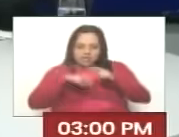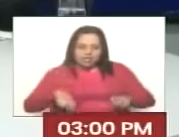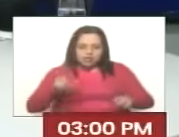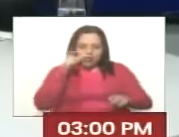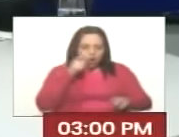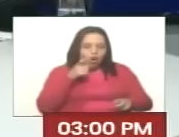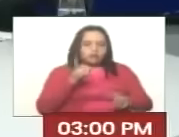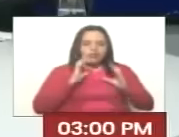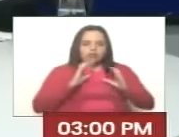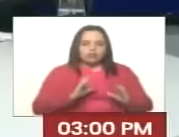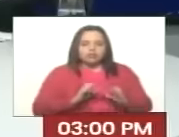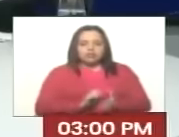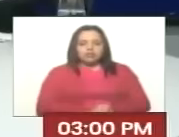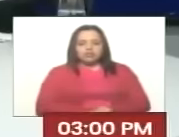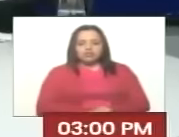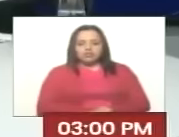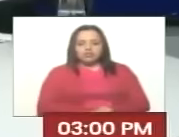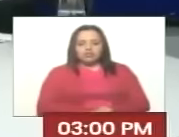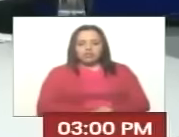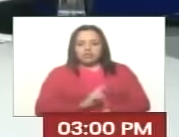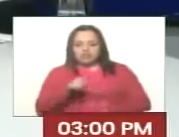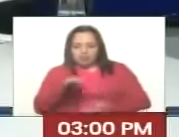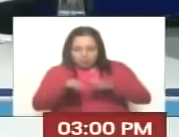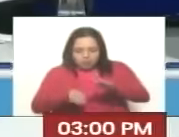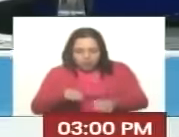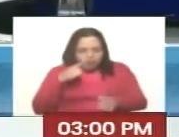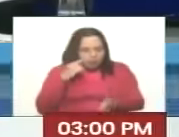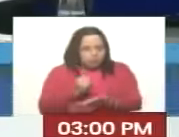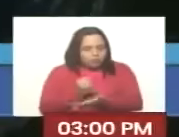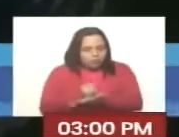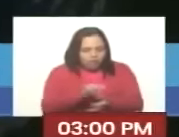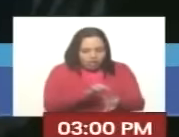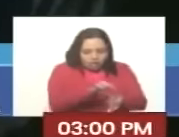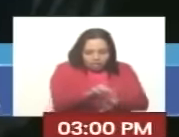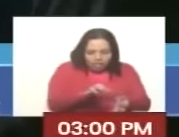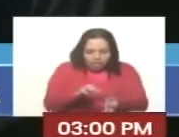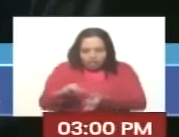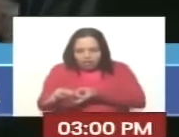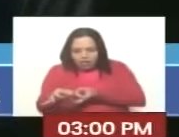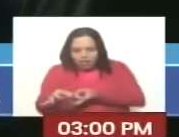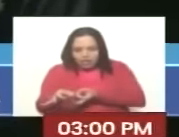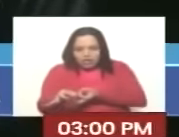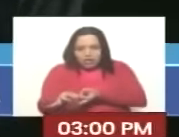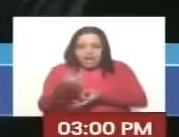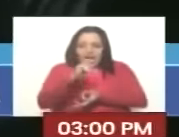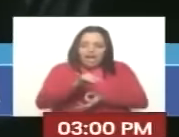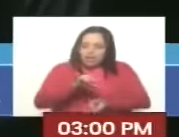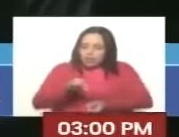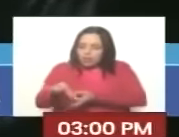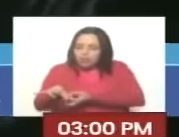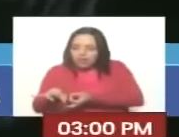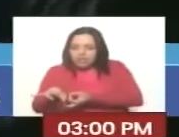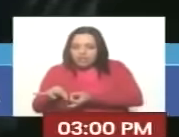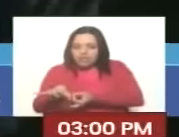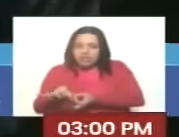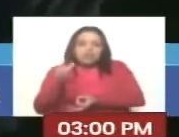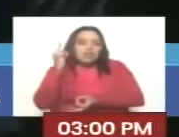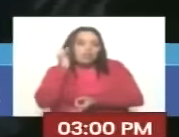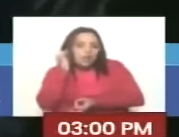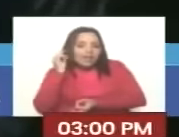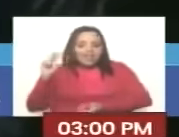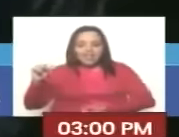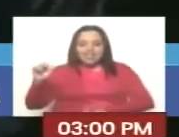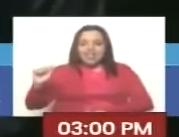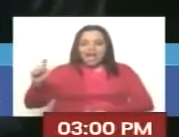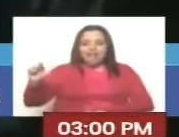y morfológica de la huella plantar, comprobando que las huellas cruentas fijadas en el sitio del suceso corresponden a la olla acusada, uh-huh.